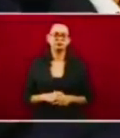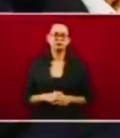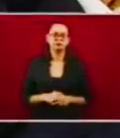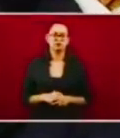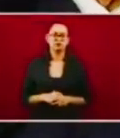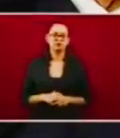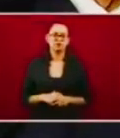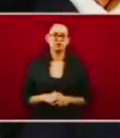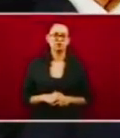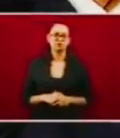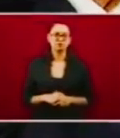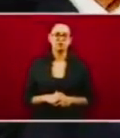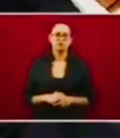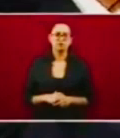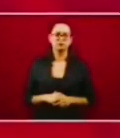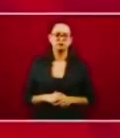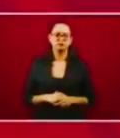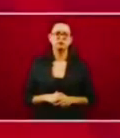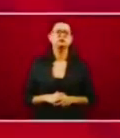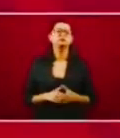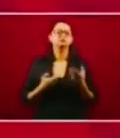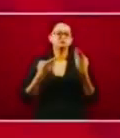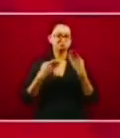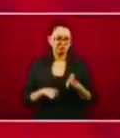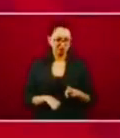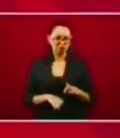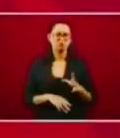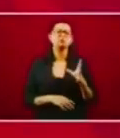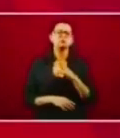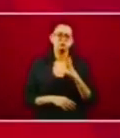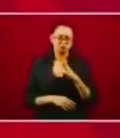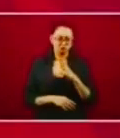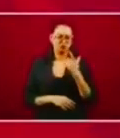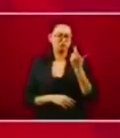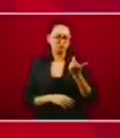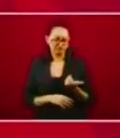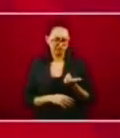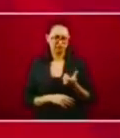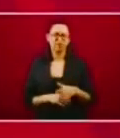y hay dinero también en bancos,